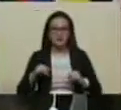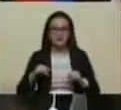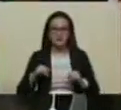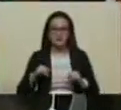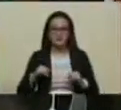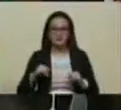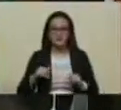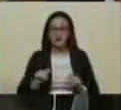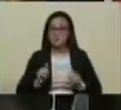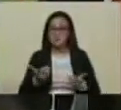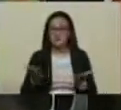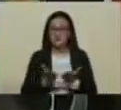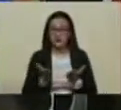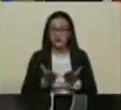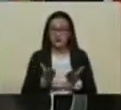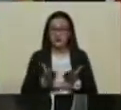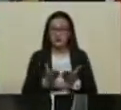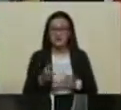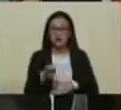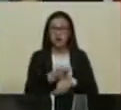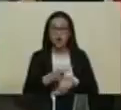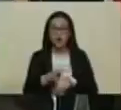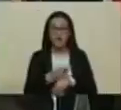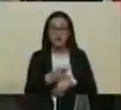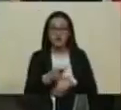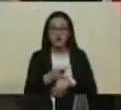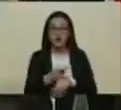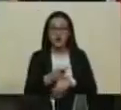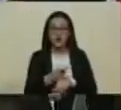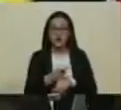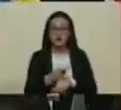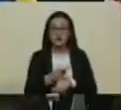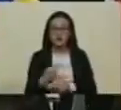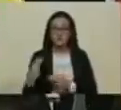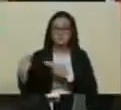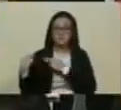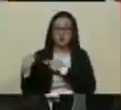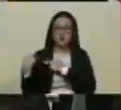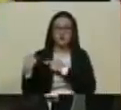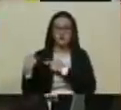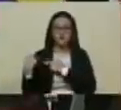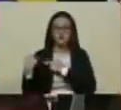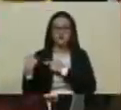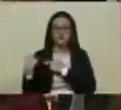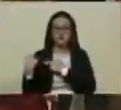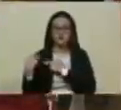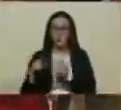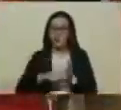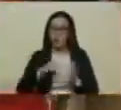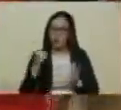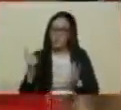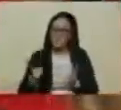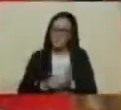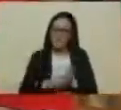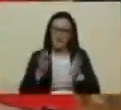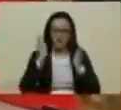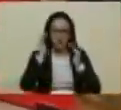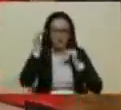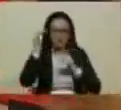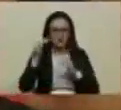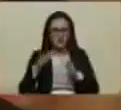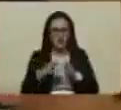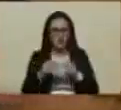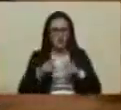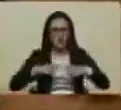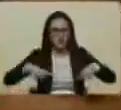este regreso a clase el gobierno nacional, regional y municipal nos hemos dedicado por entero a abrir nuevos